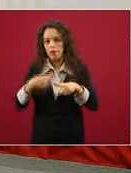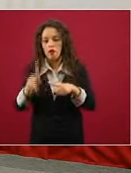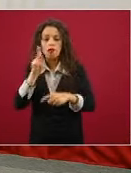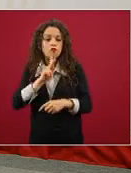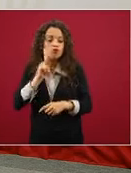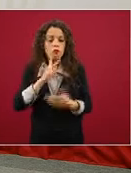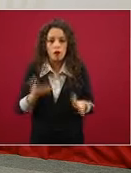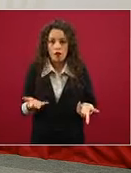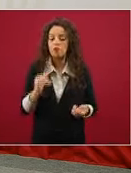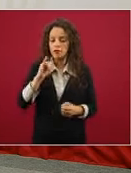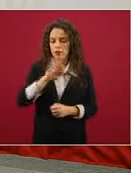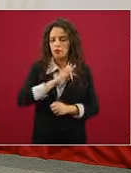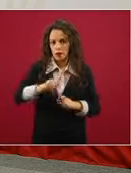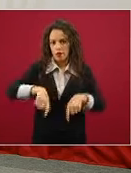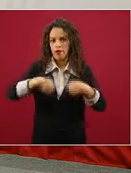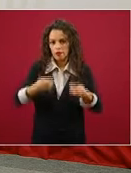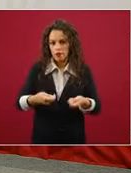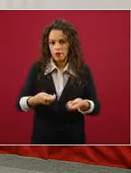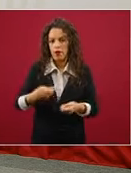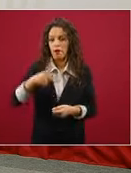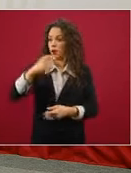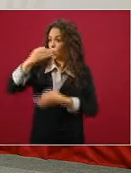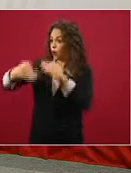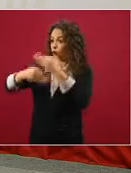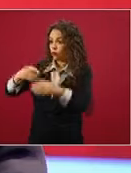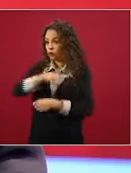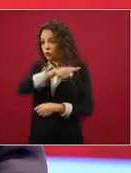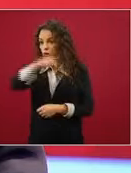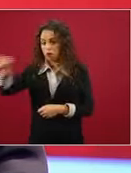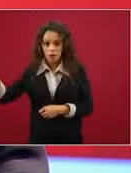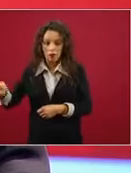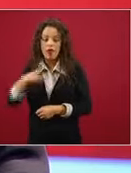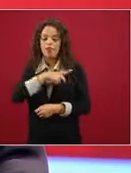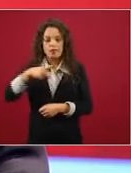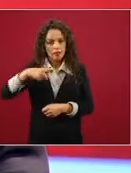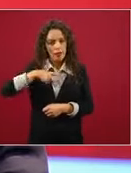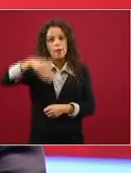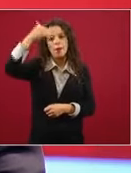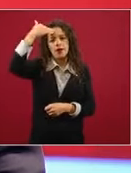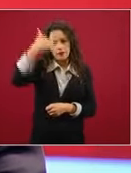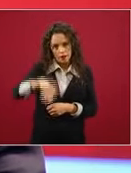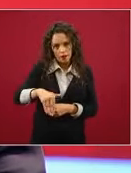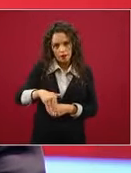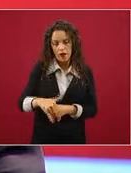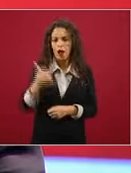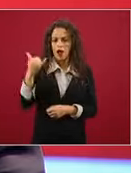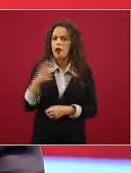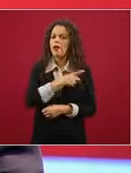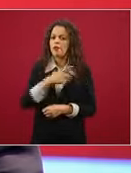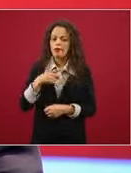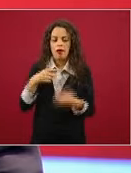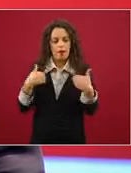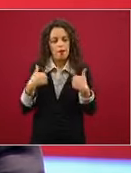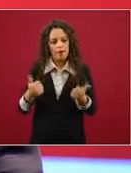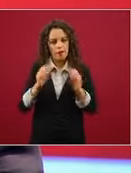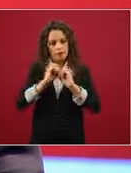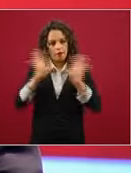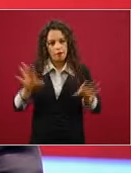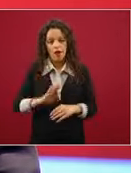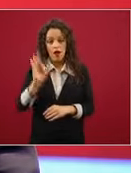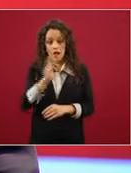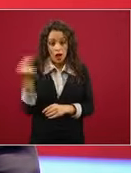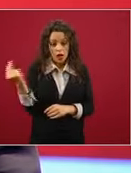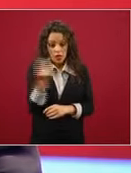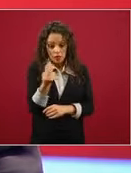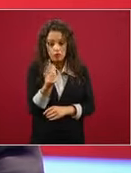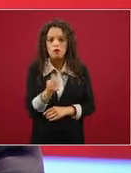es que invitemos a que todo mundo reclame su expediente, hay que verlo de manera juiciosa también, pero si alguien considera que lo necesita, tiene derecho, y